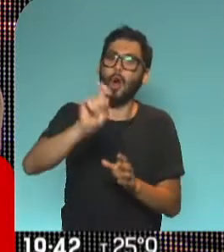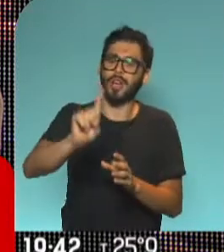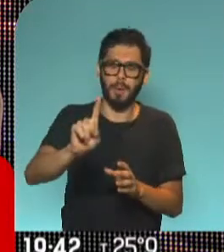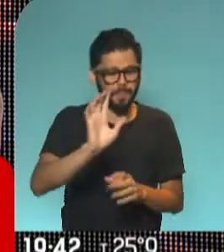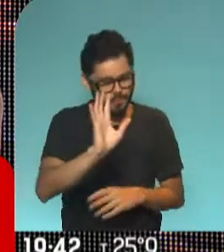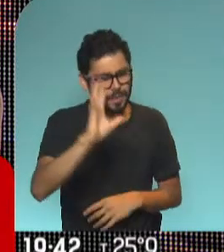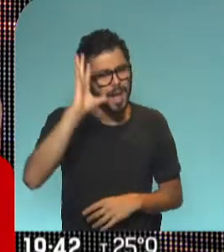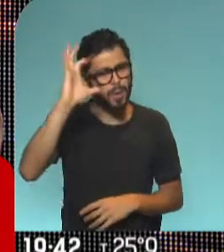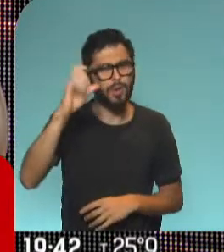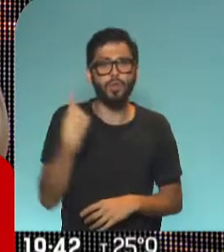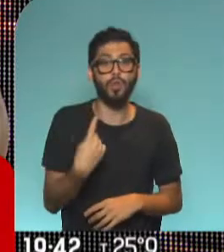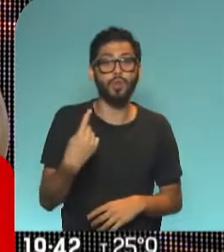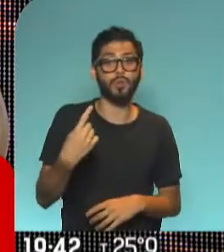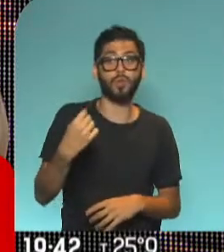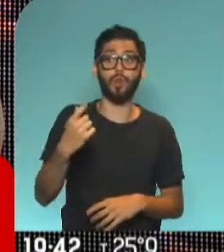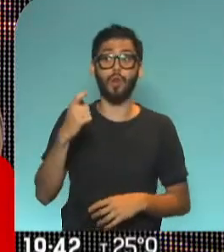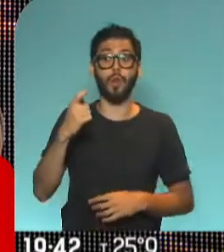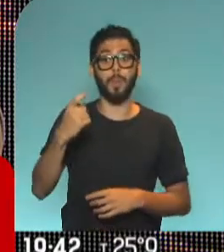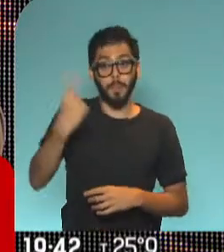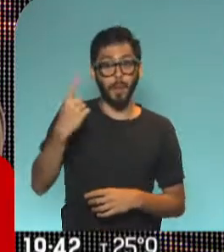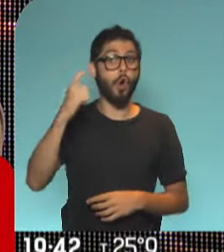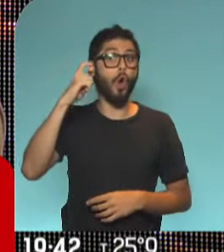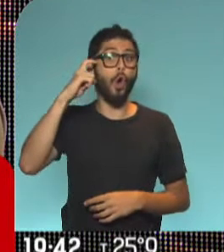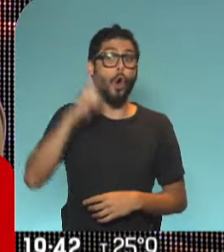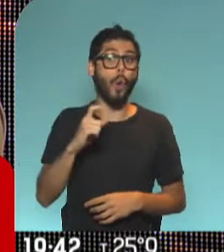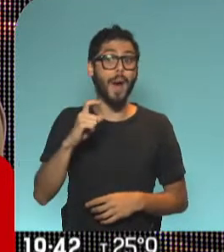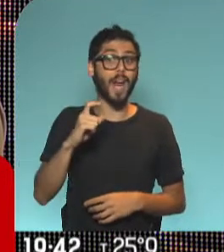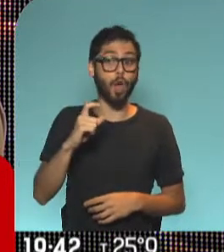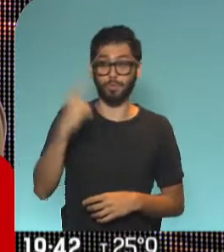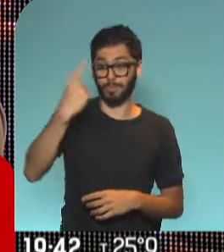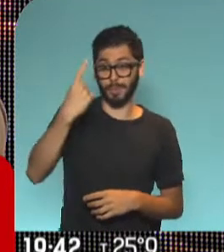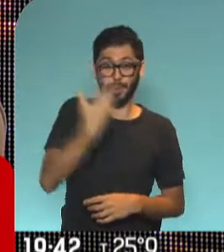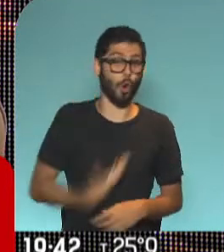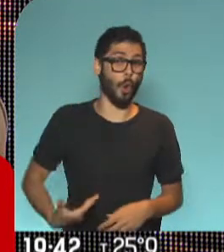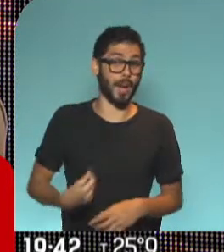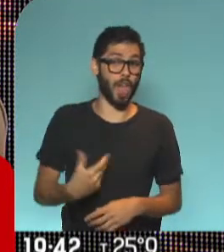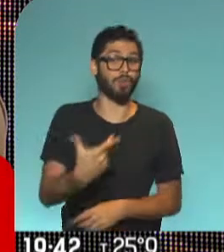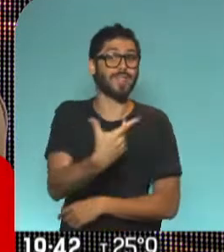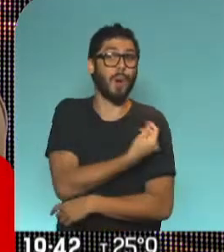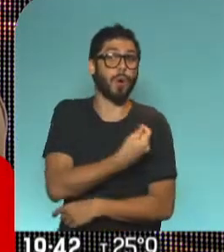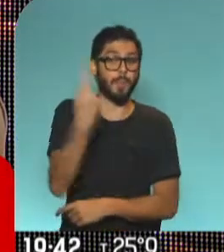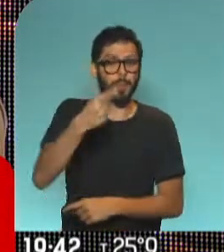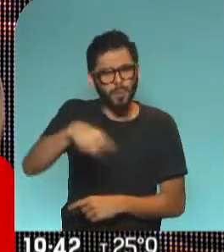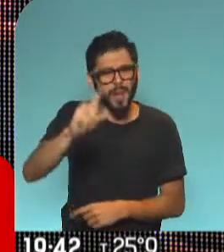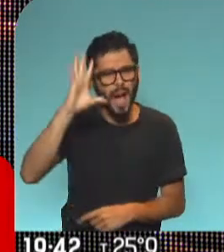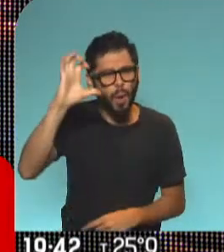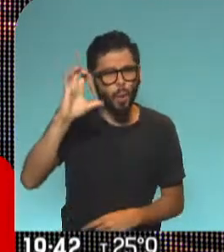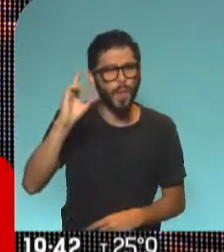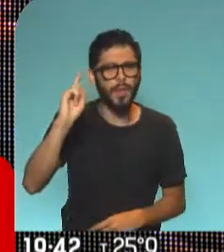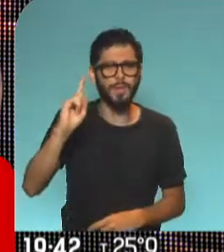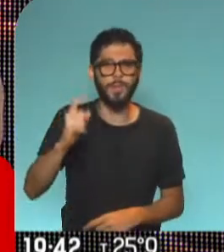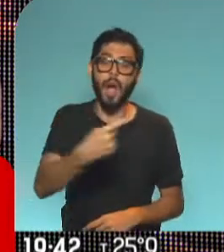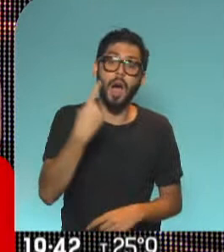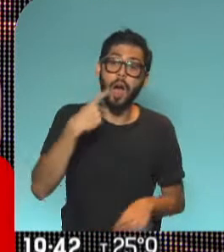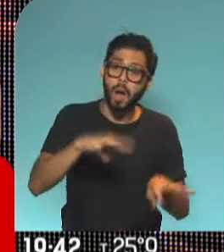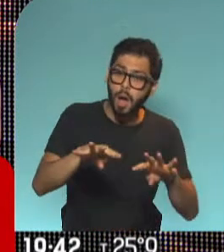campaña pidiéndole al gobernador, a los intendentes, primero se vacunó el gobernador, porque había muchísimos que ustedes recuerden lo que decía, a ver que se